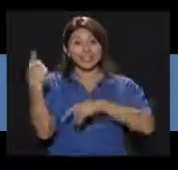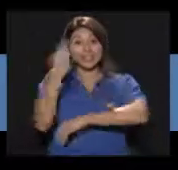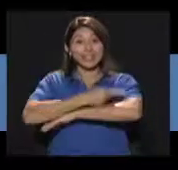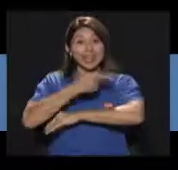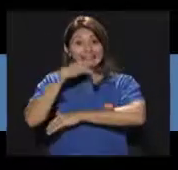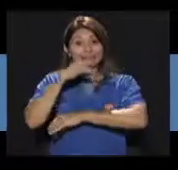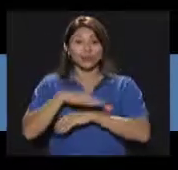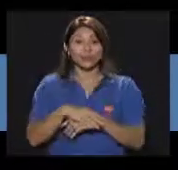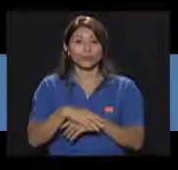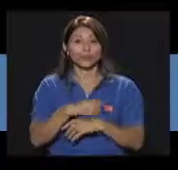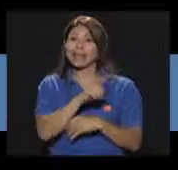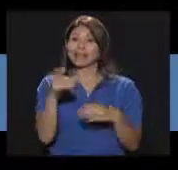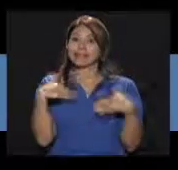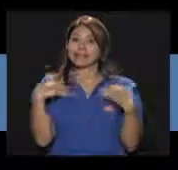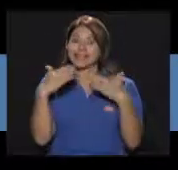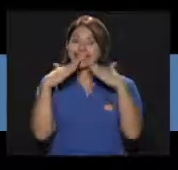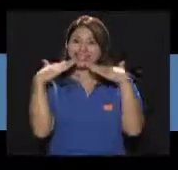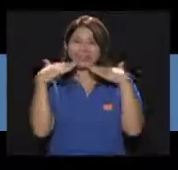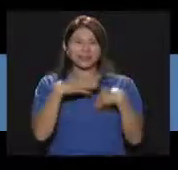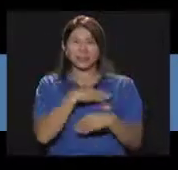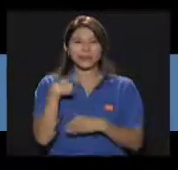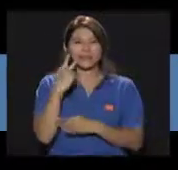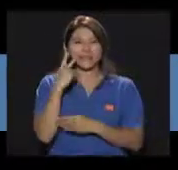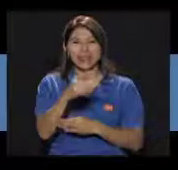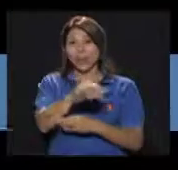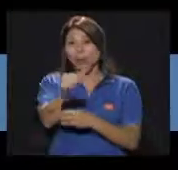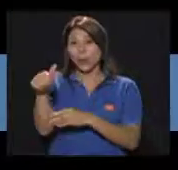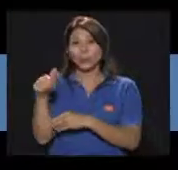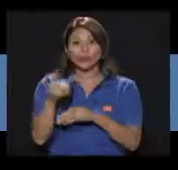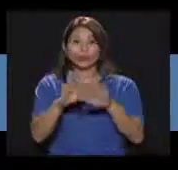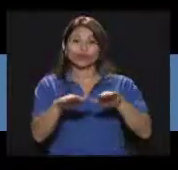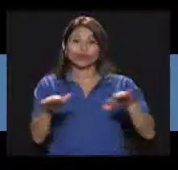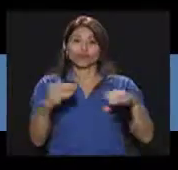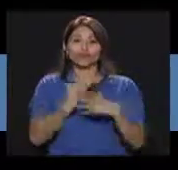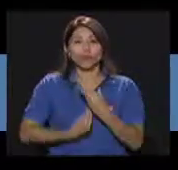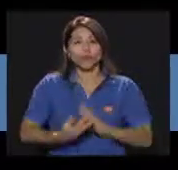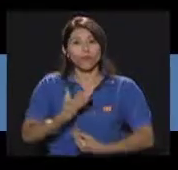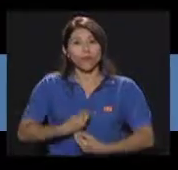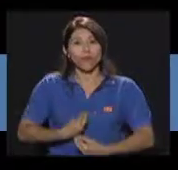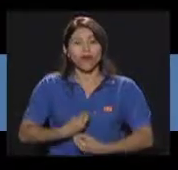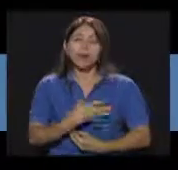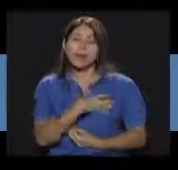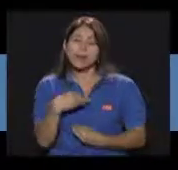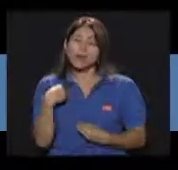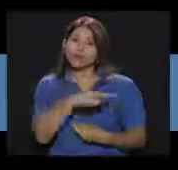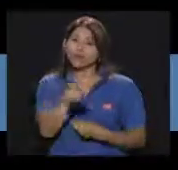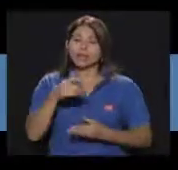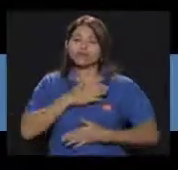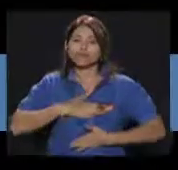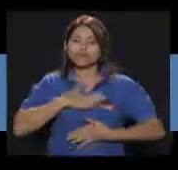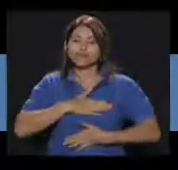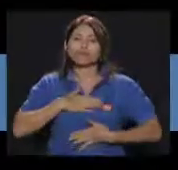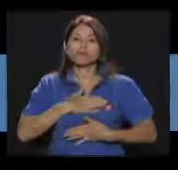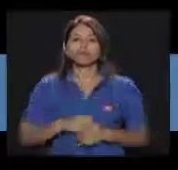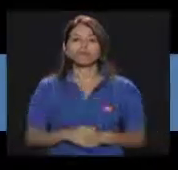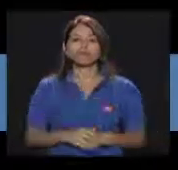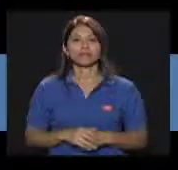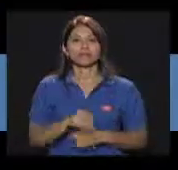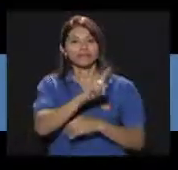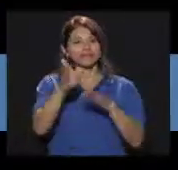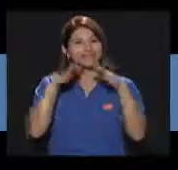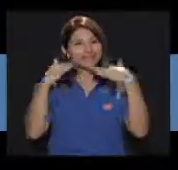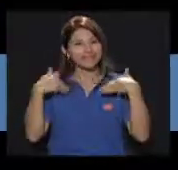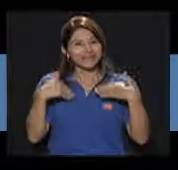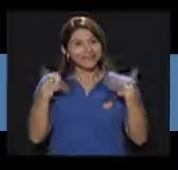Niño? Que sean felices, porque no me gusta ver a los demás sufriendo. Me gusta que disfruten más bien. Que